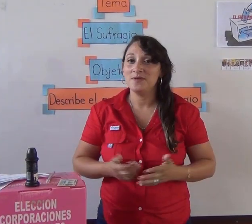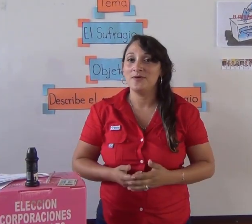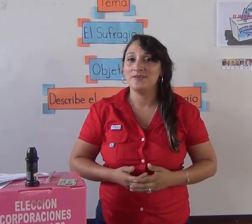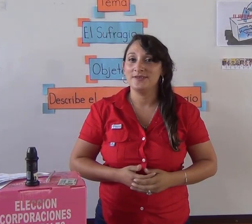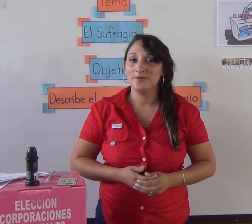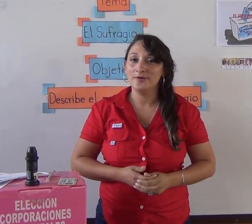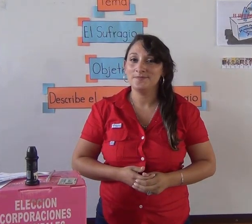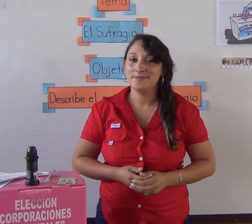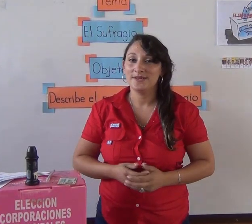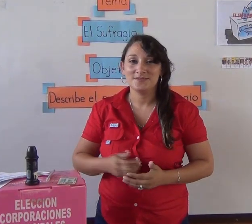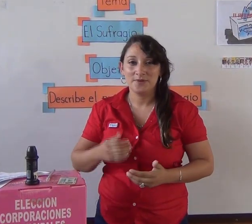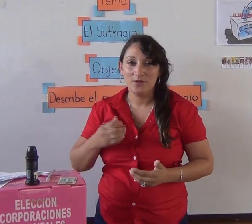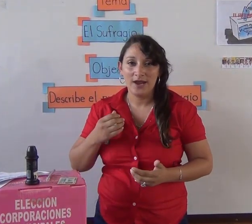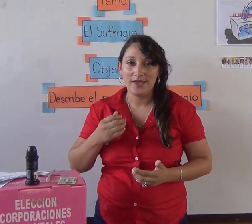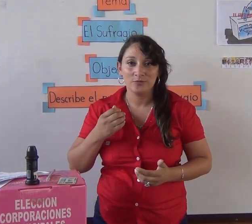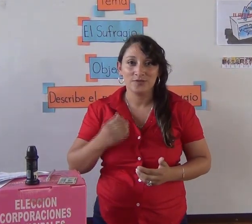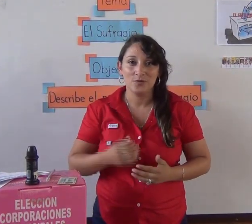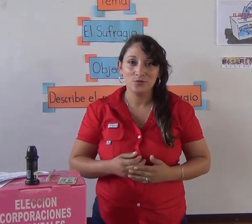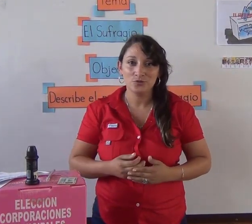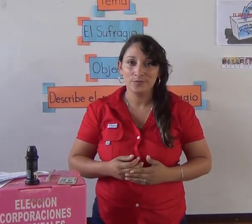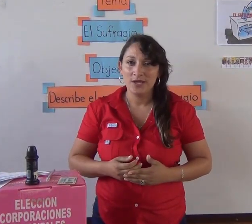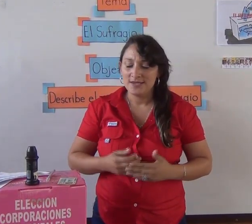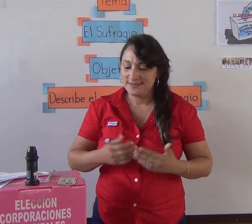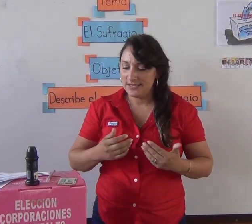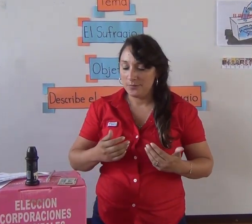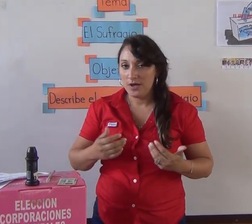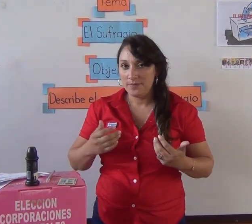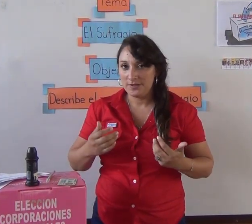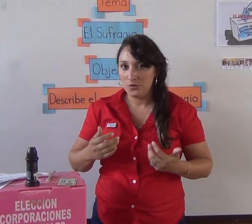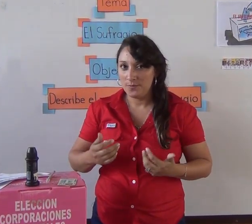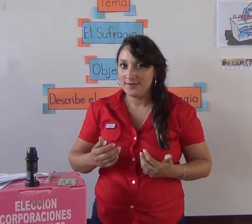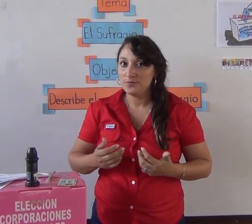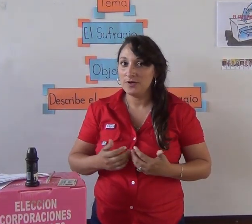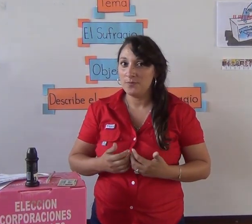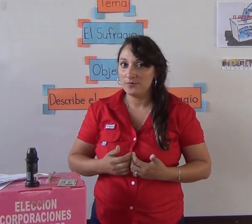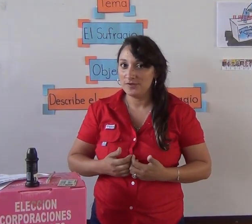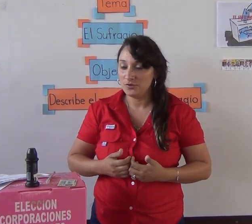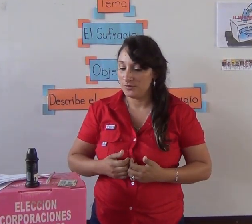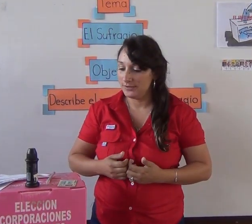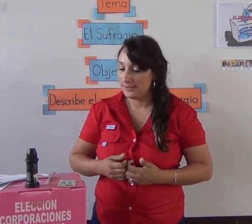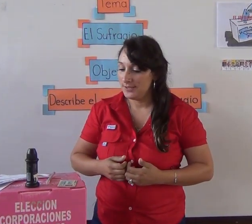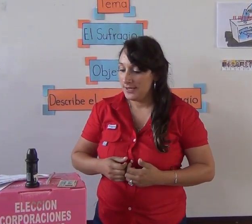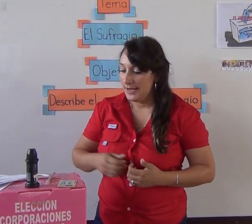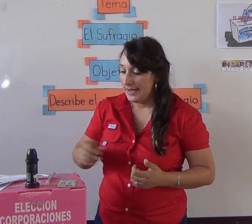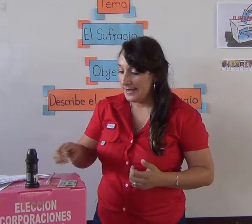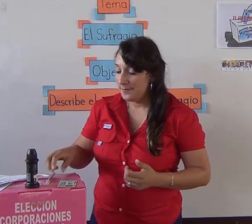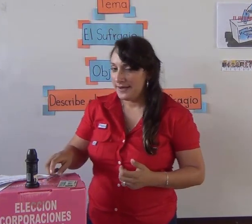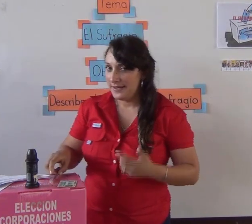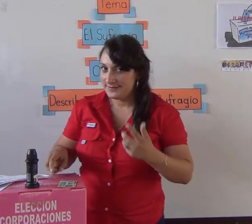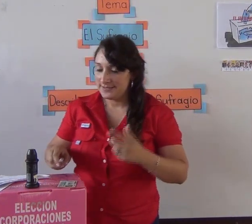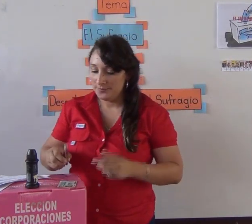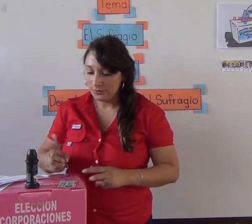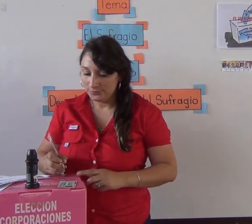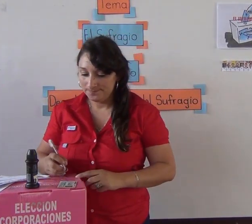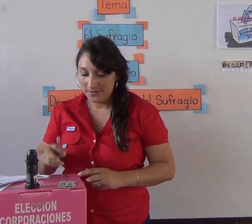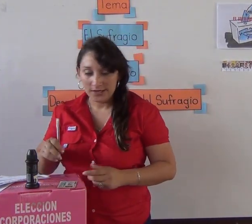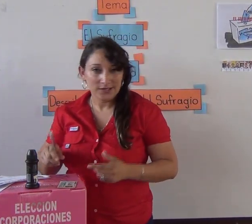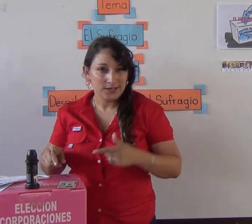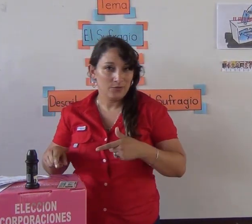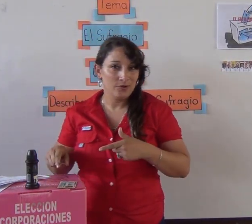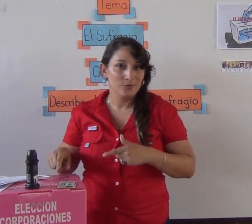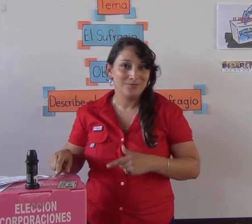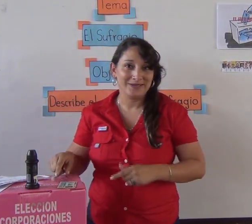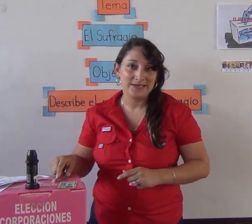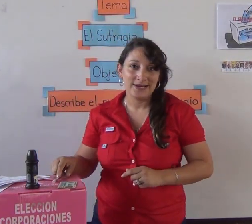¿Observaron el video anterior? Espero les haya gustado mucho. Seguiremos aprendiendo más sobre el proceso, ¿verdad? Para ejercer el voto,